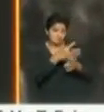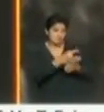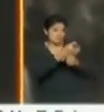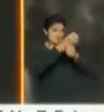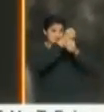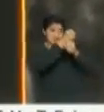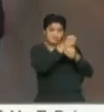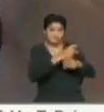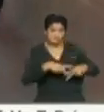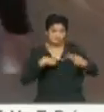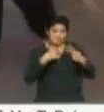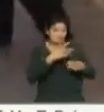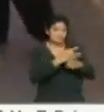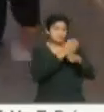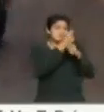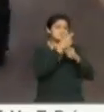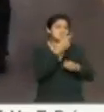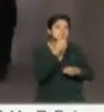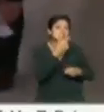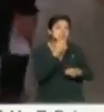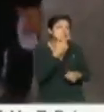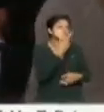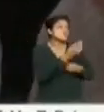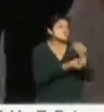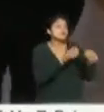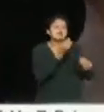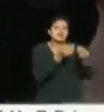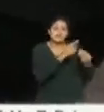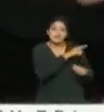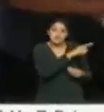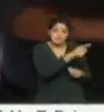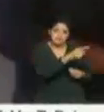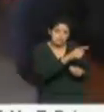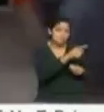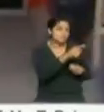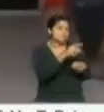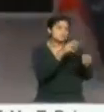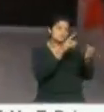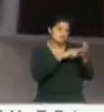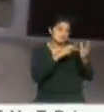medicina prepagada están considerando en su plan de negocios que parte de sus